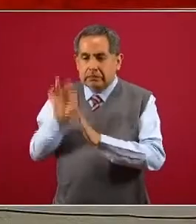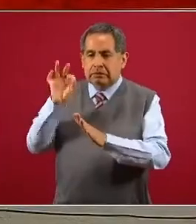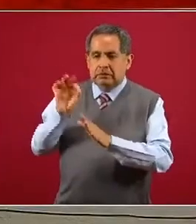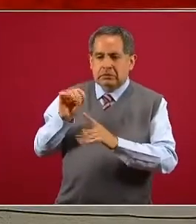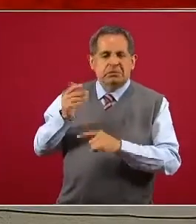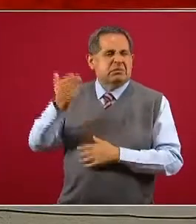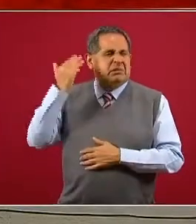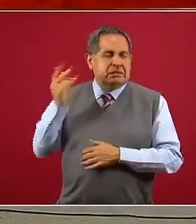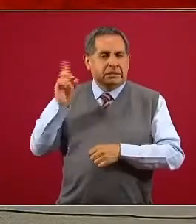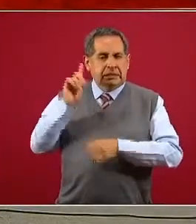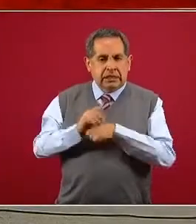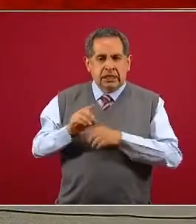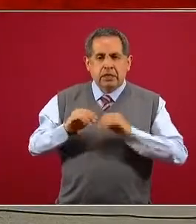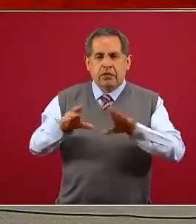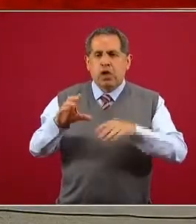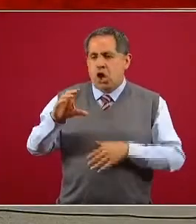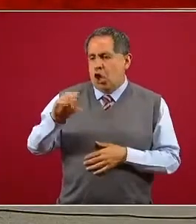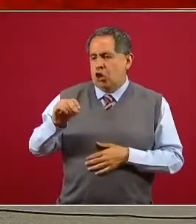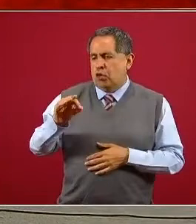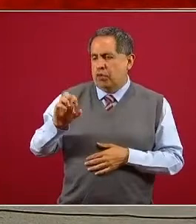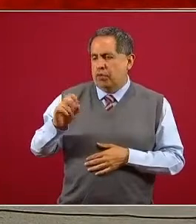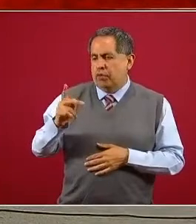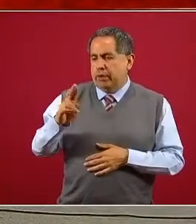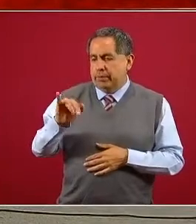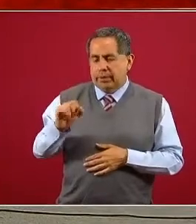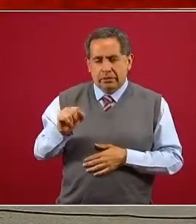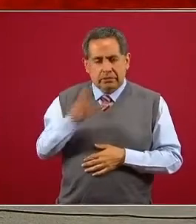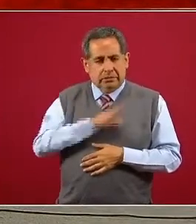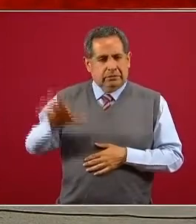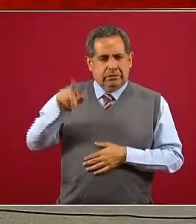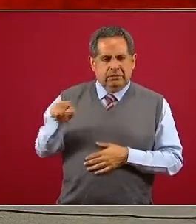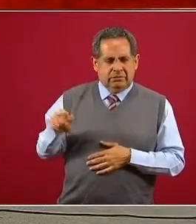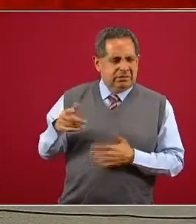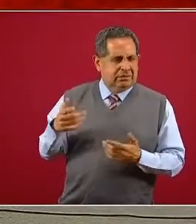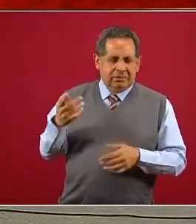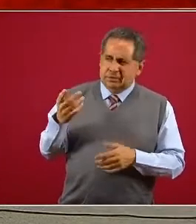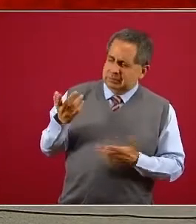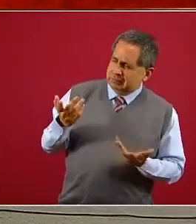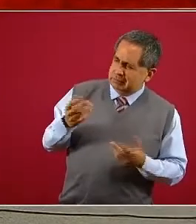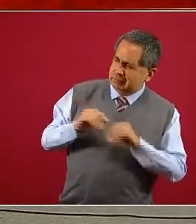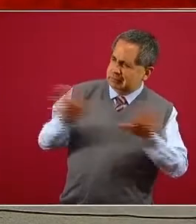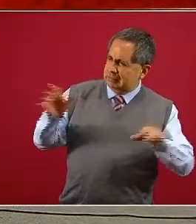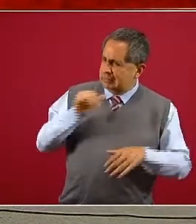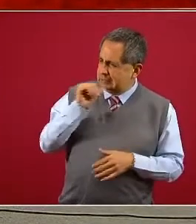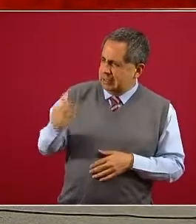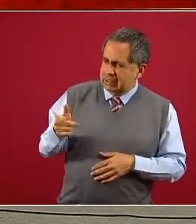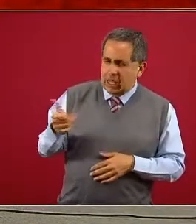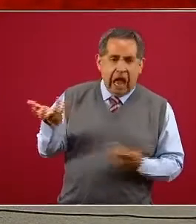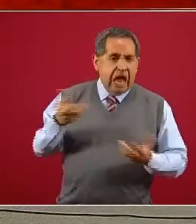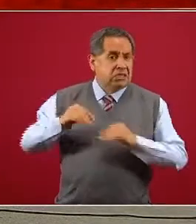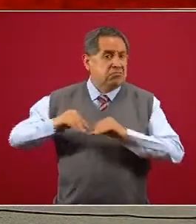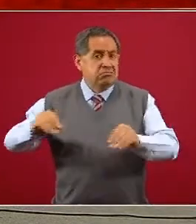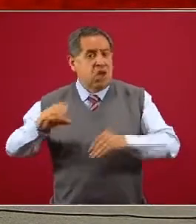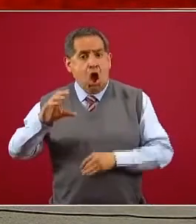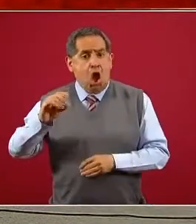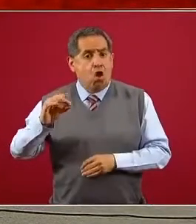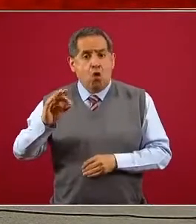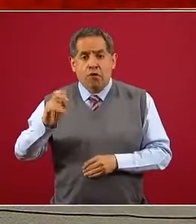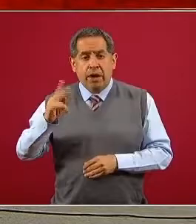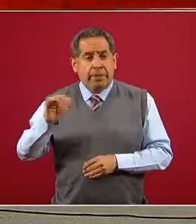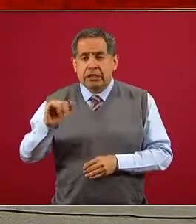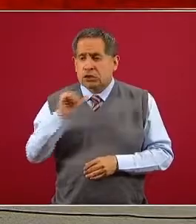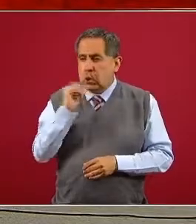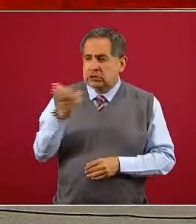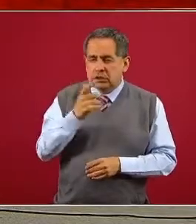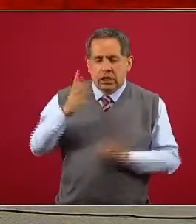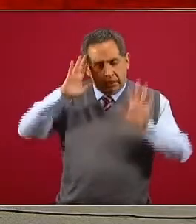compartimos desde el primer momento con COFEPRIS, que sorprende que no se haya o haya habido acciones de COFEPRIS respecto a esto, pero